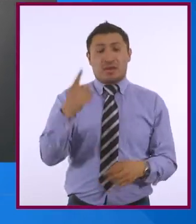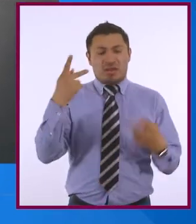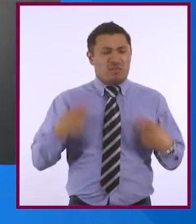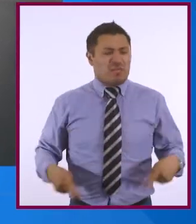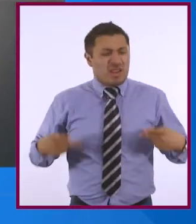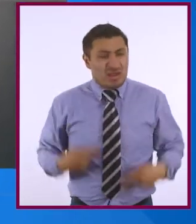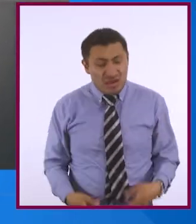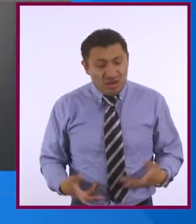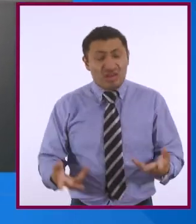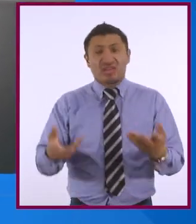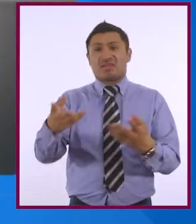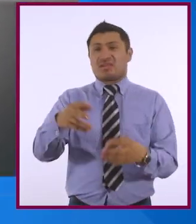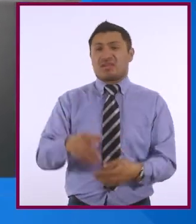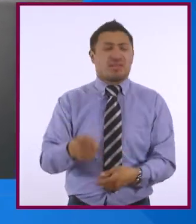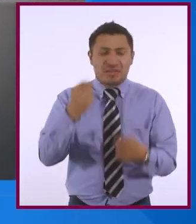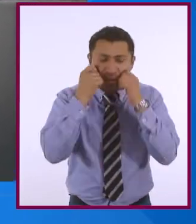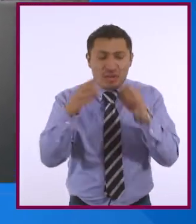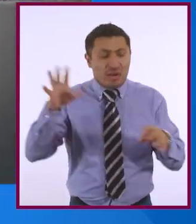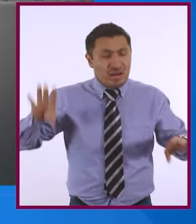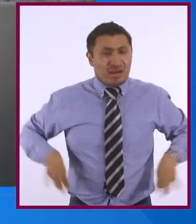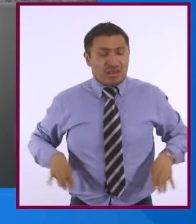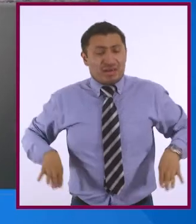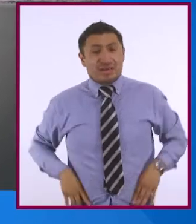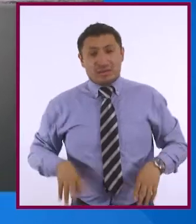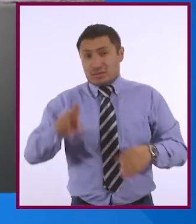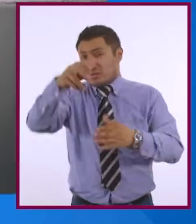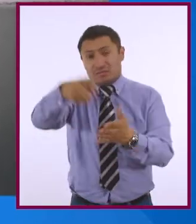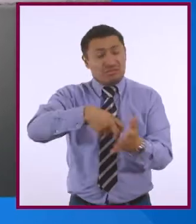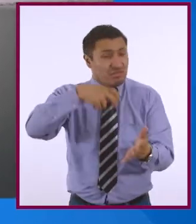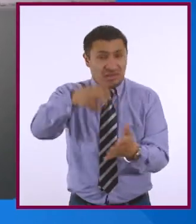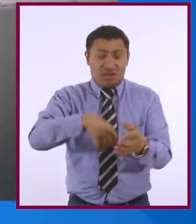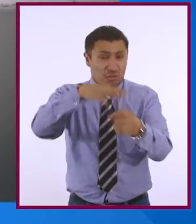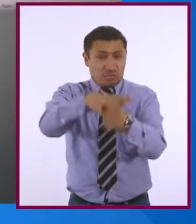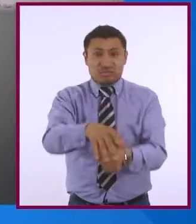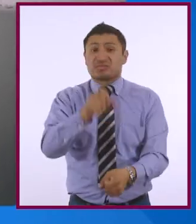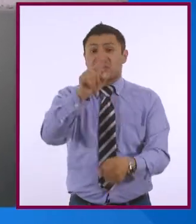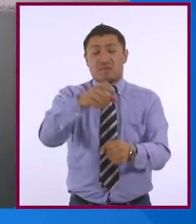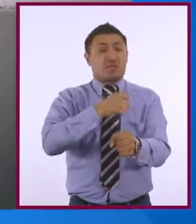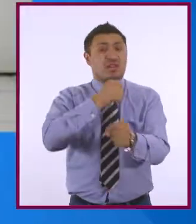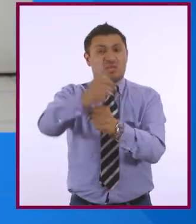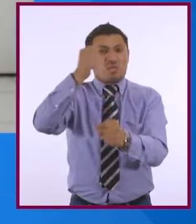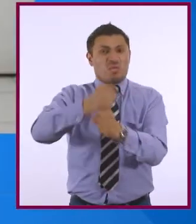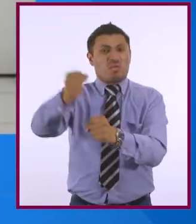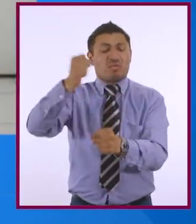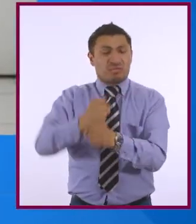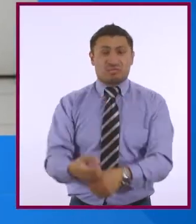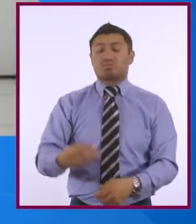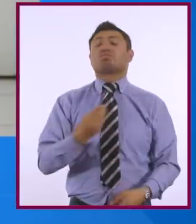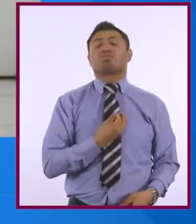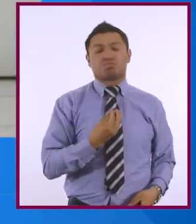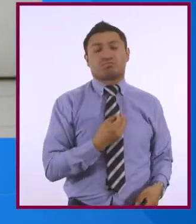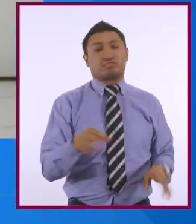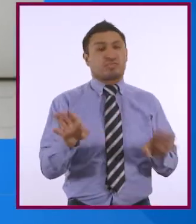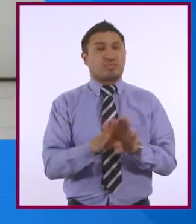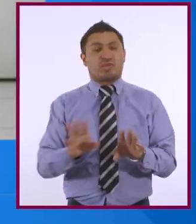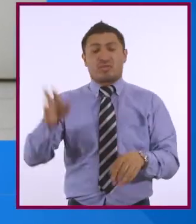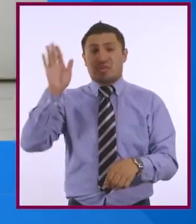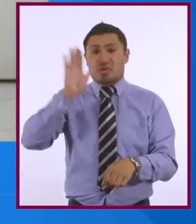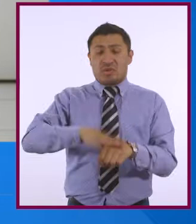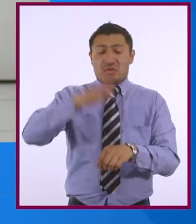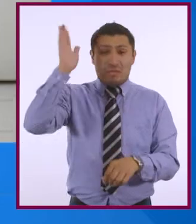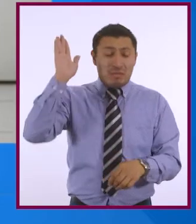carácter que no se corrija por medio de la represión, también se hará duro contra los golpes como los más